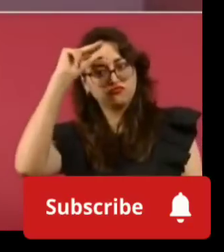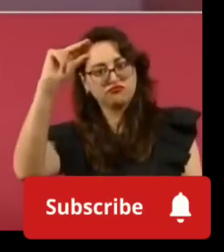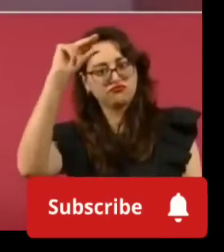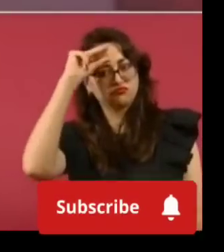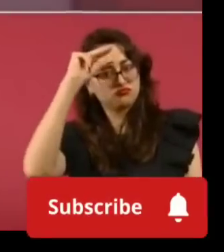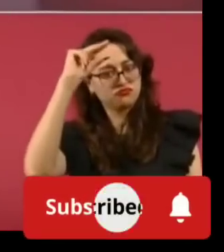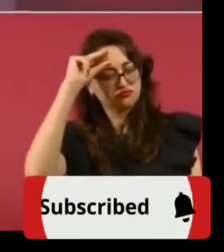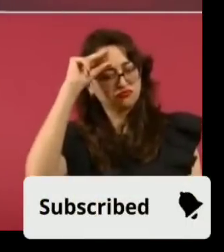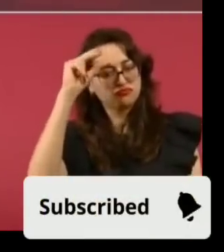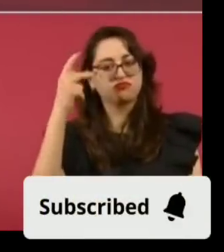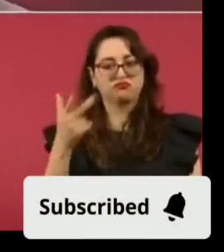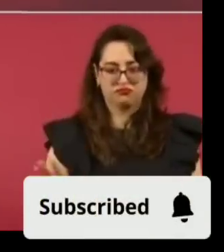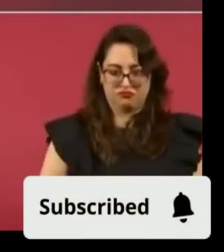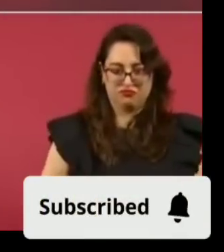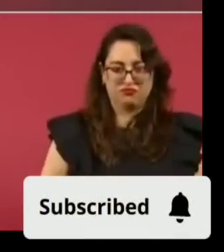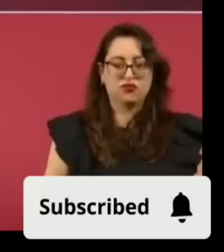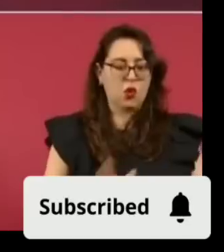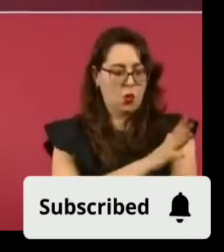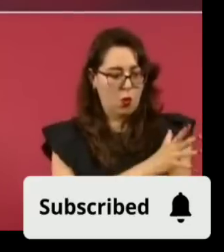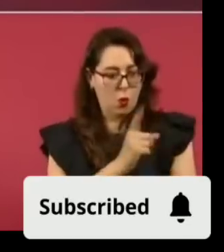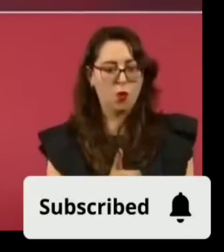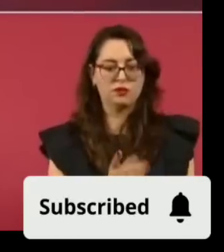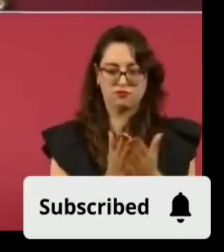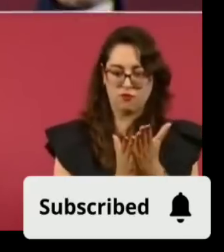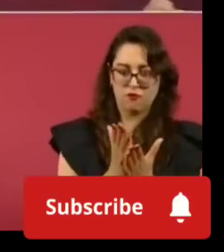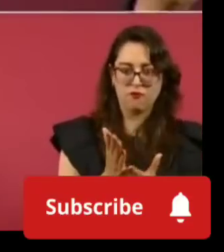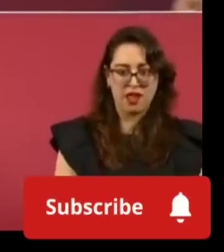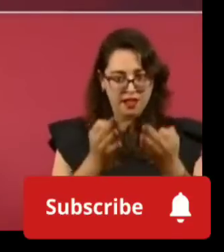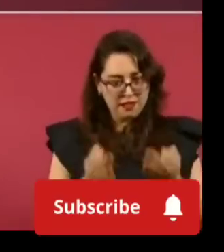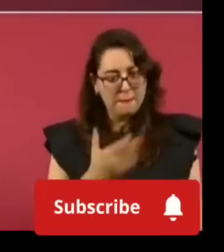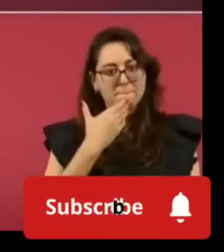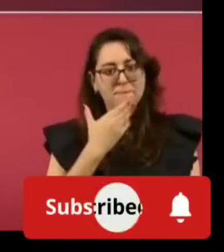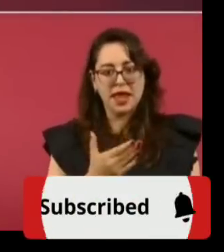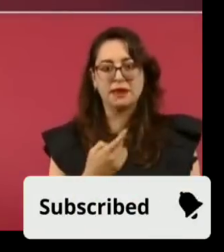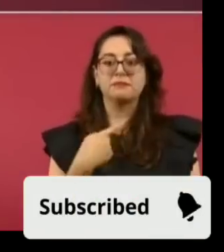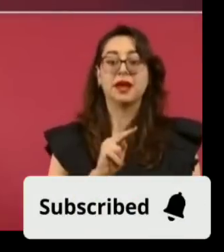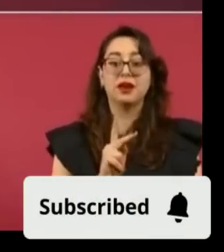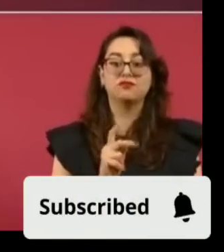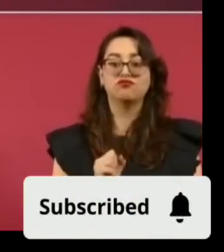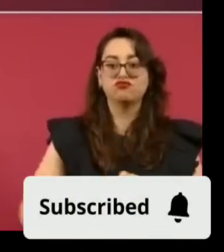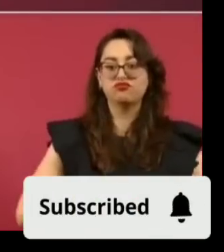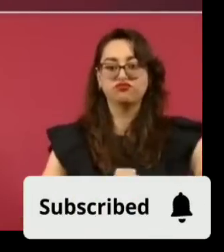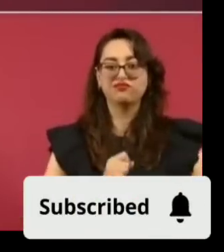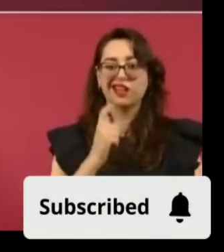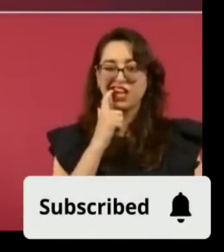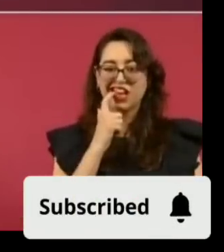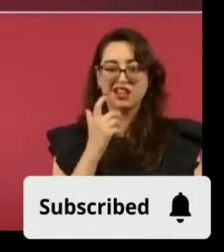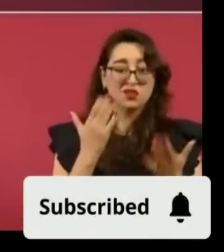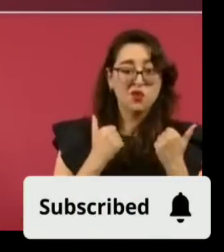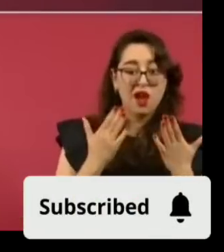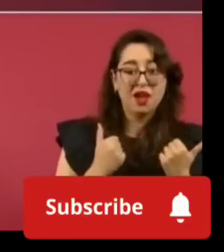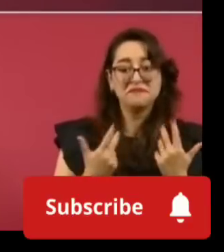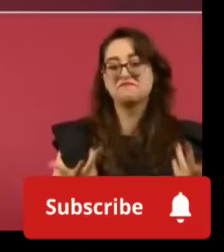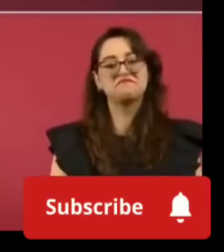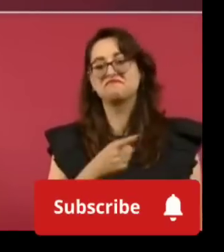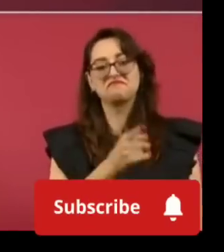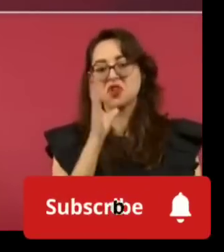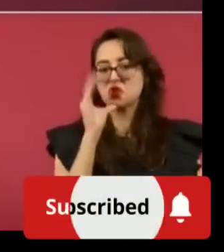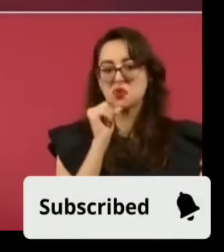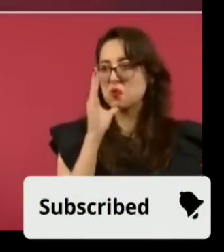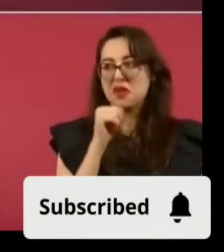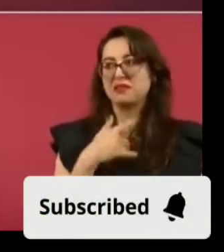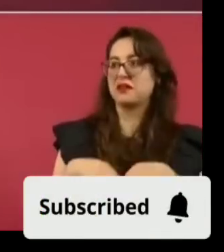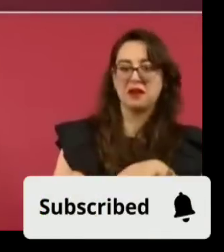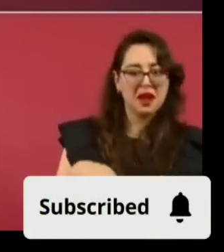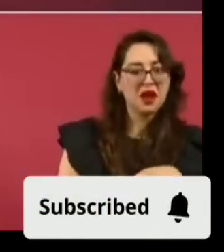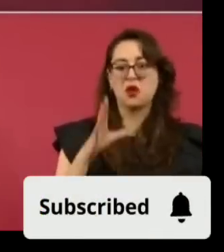pero íntegros y sin agarraderas. Además, que les molesta ese influyentismo de